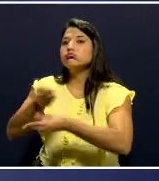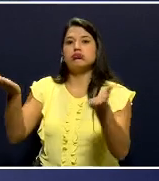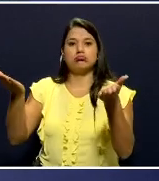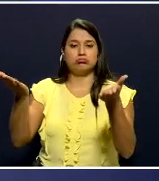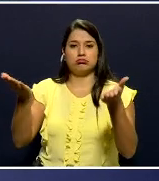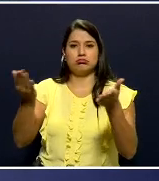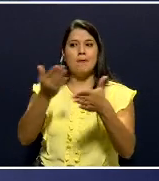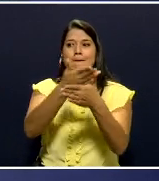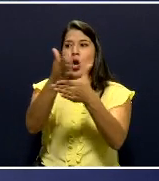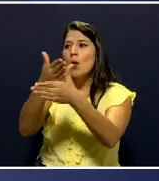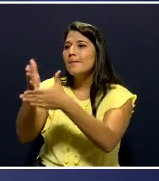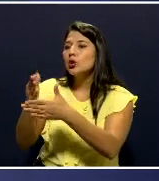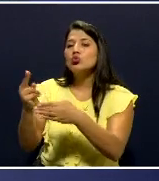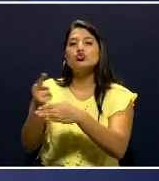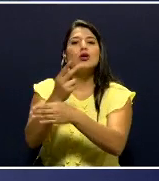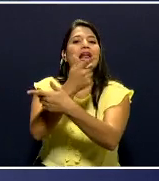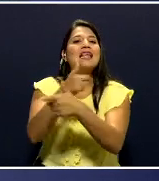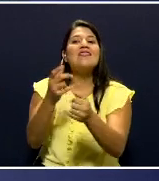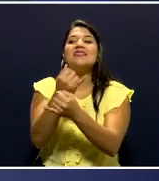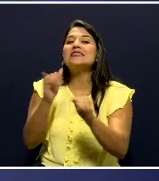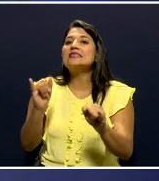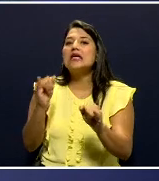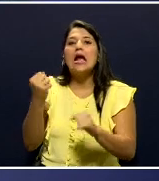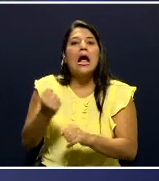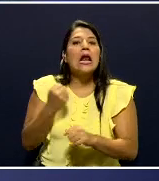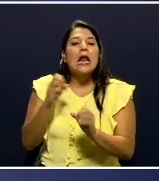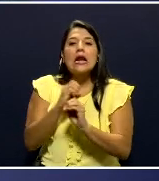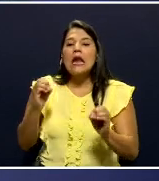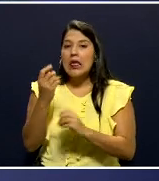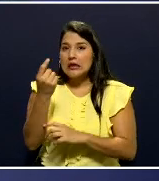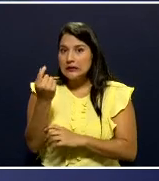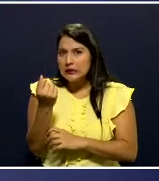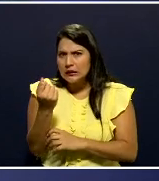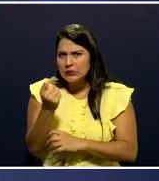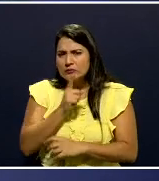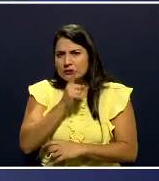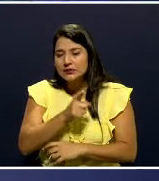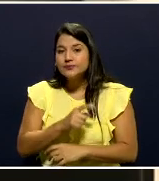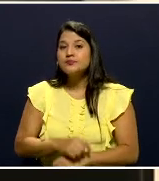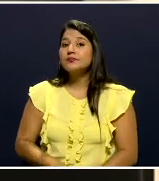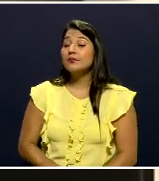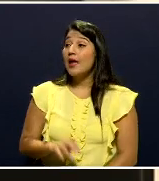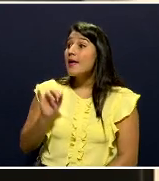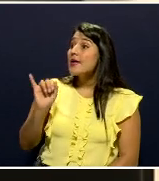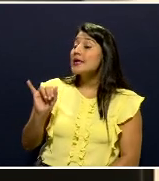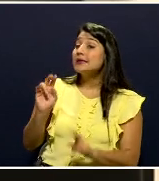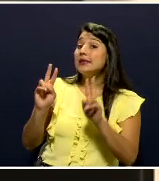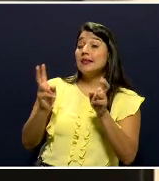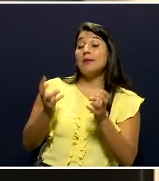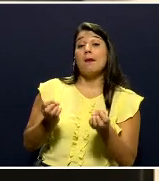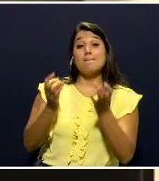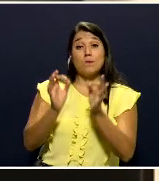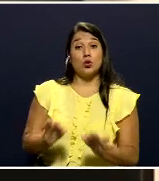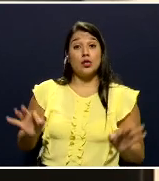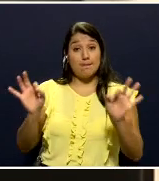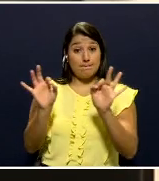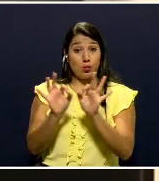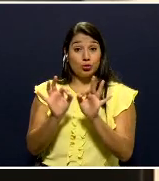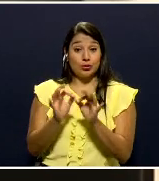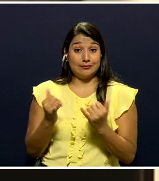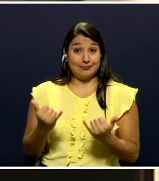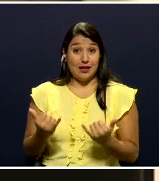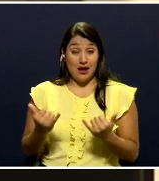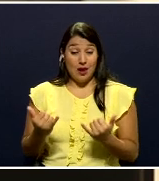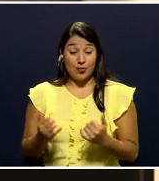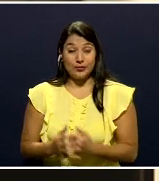se usara libremente sin lucro. Y ese es un punto sumamente importante en esta discusión que